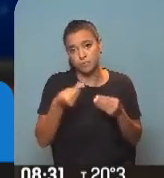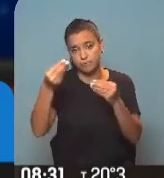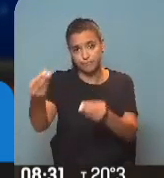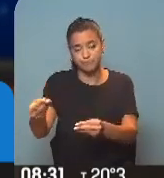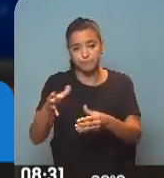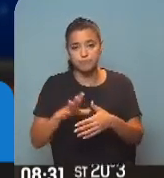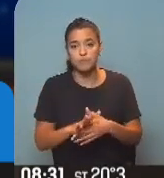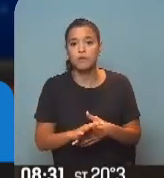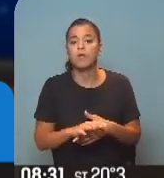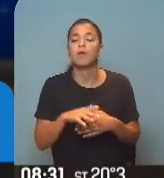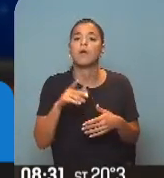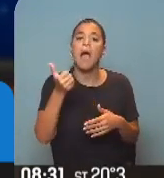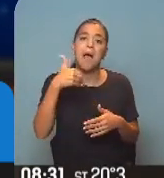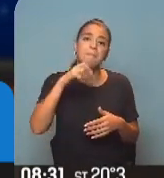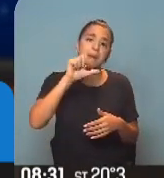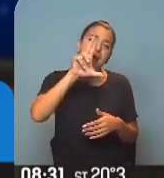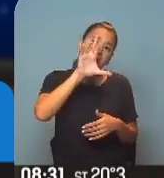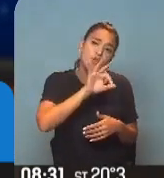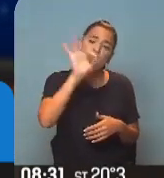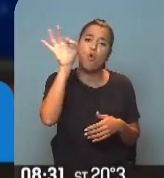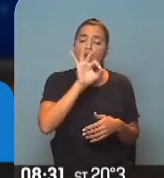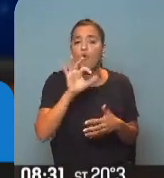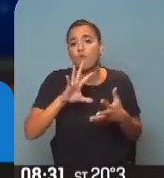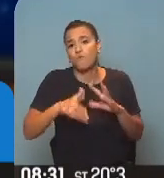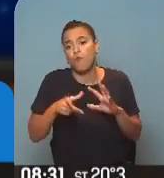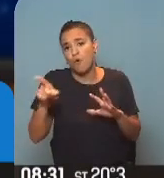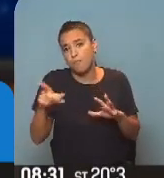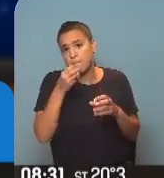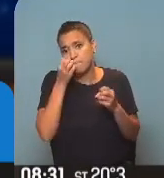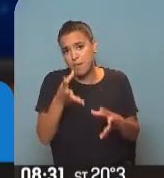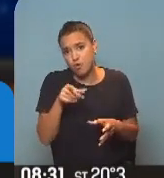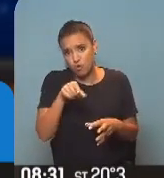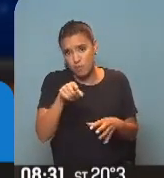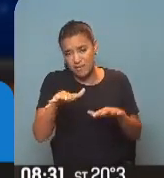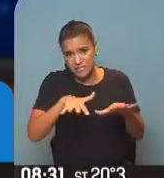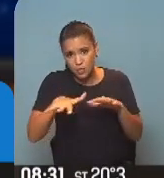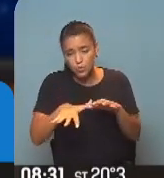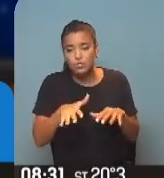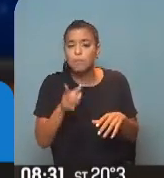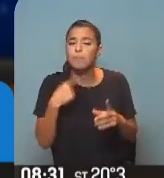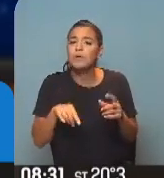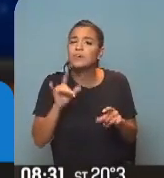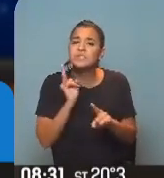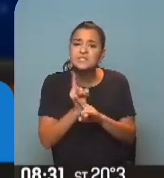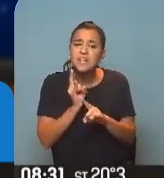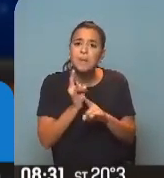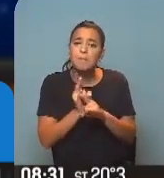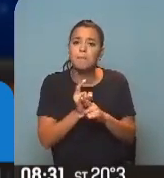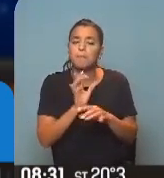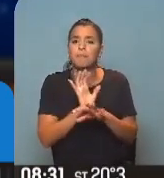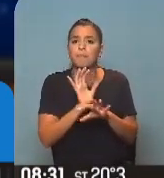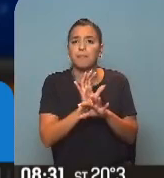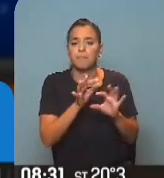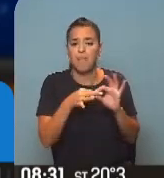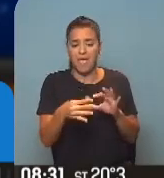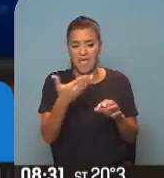través del recurso de amparo la medida que sea indicada para esa circunstancia pero tratamos siempre de articular una mediación entre el